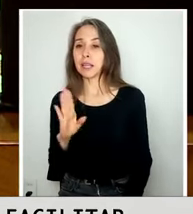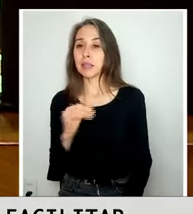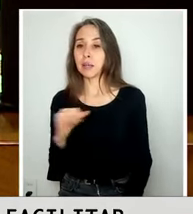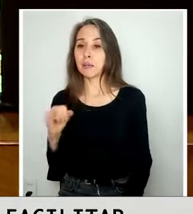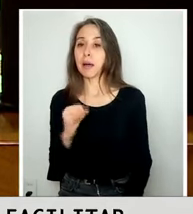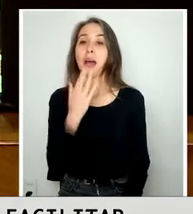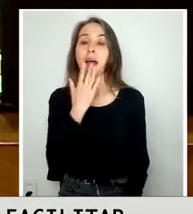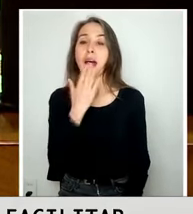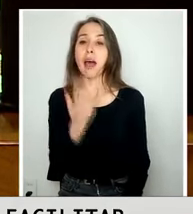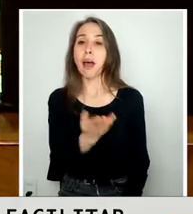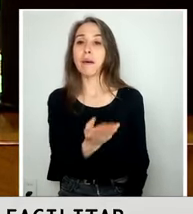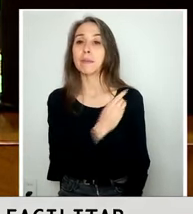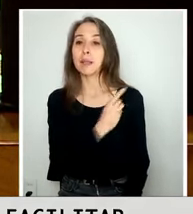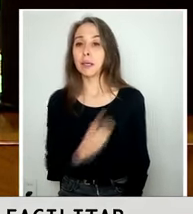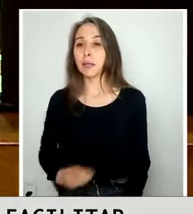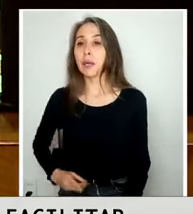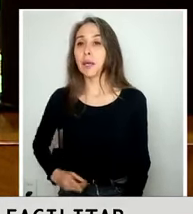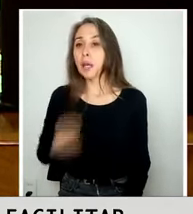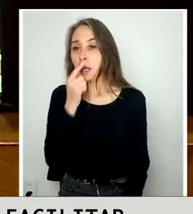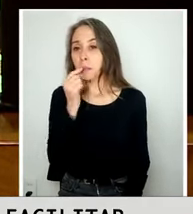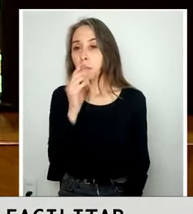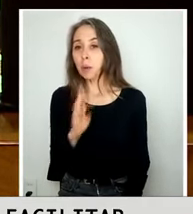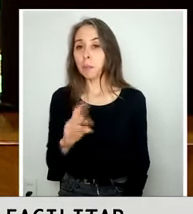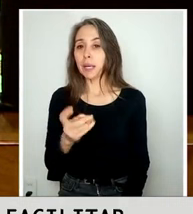el diputado Bernardo berger